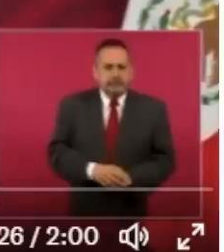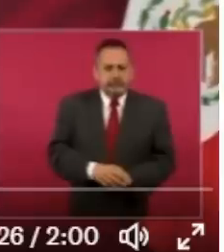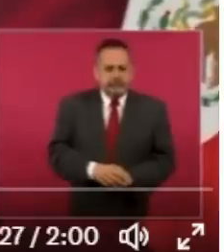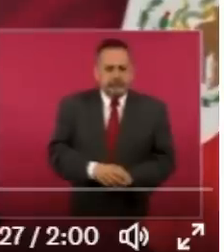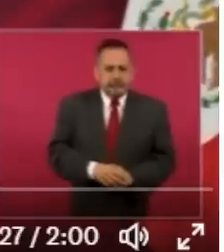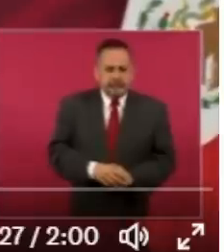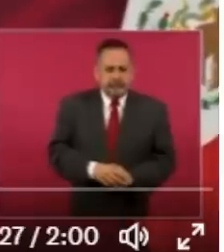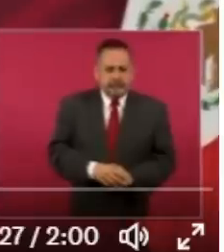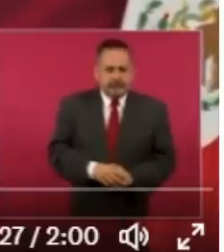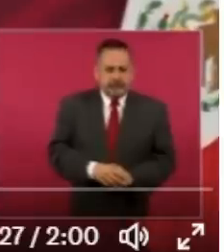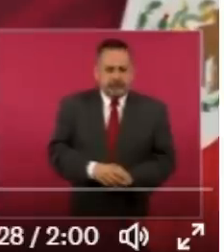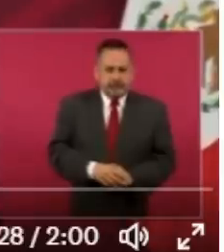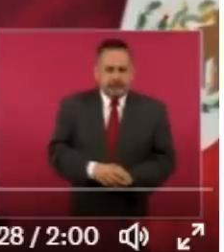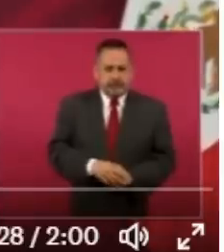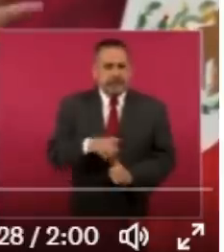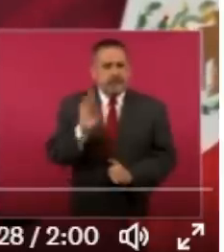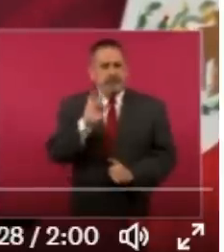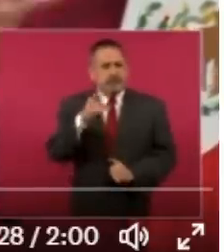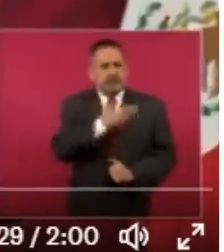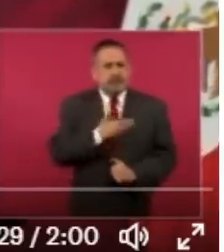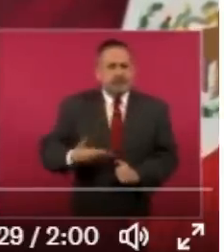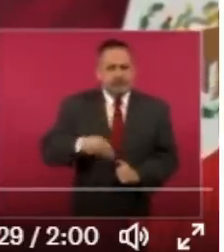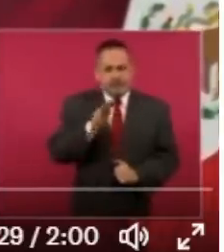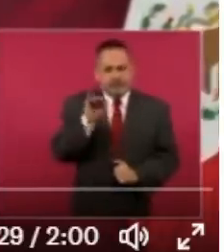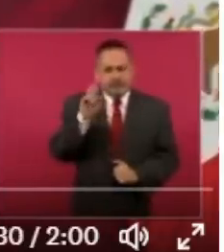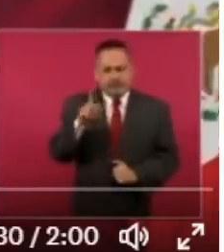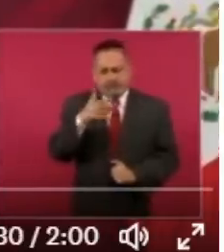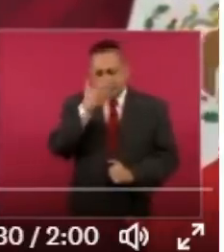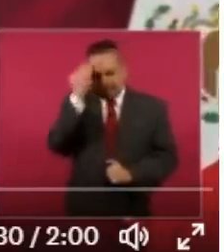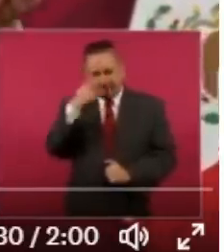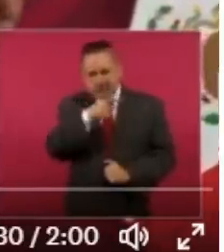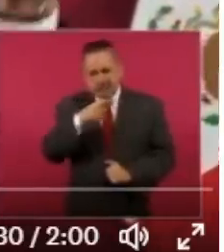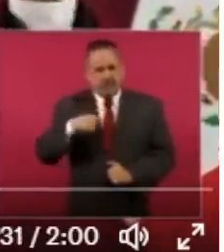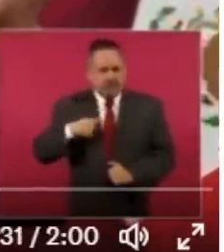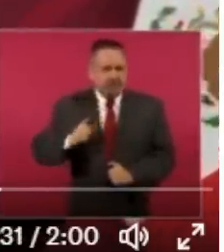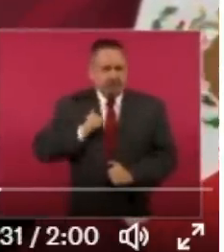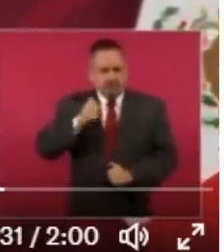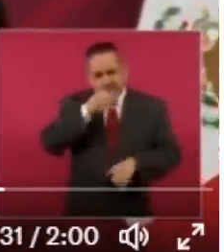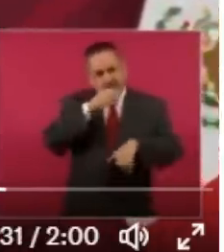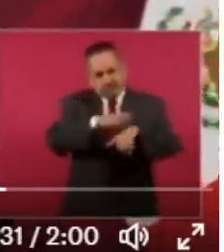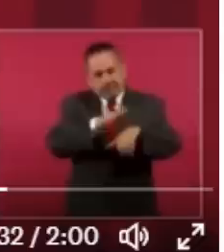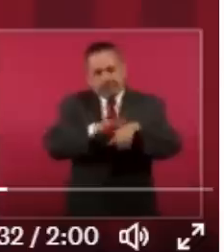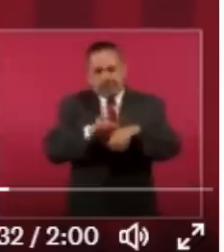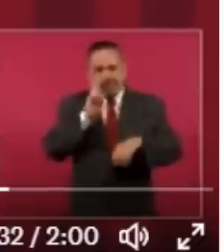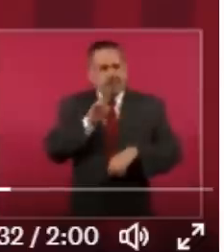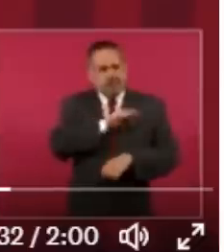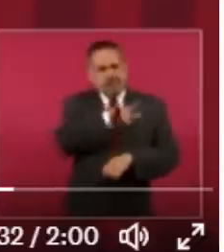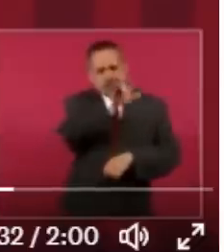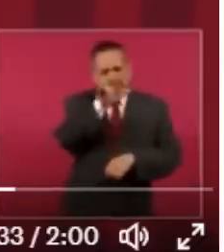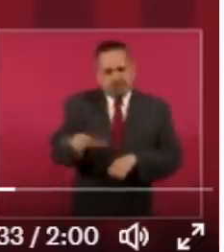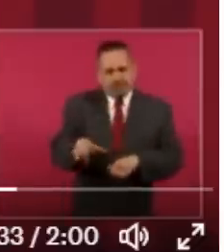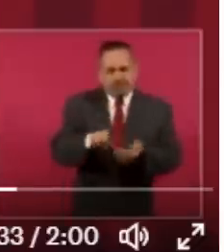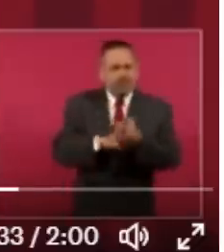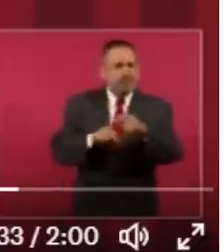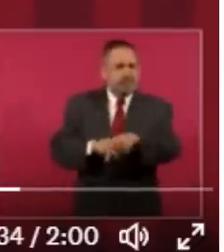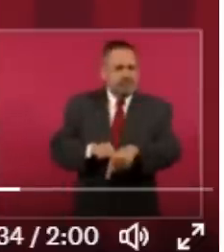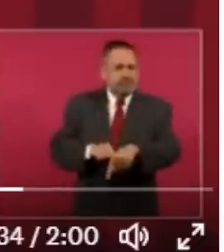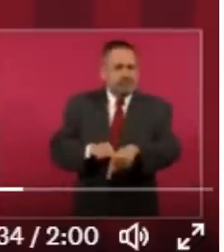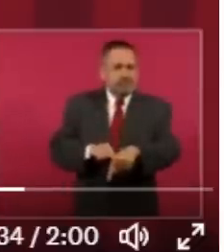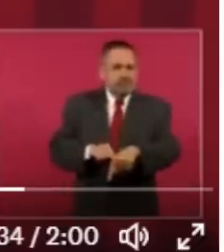esto a lo mejor el presidente va a ir no lo sabe Pero Estoy aprovechando para decirle que